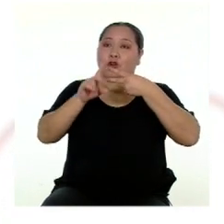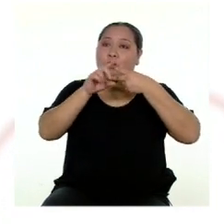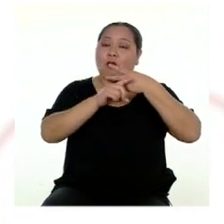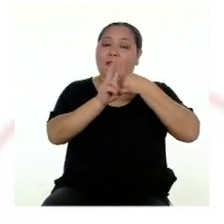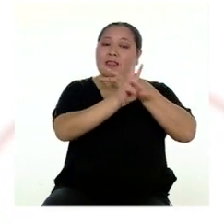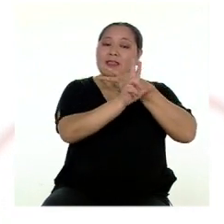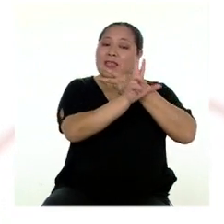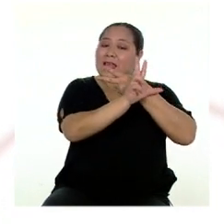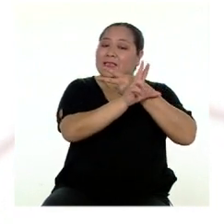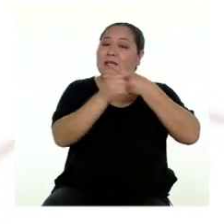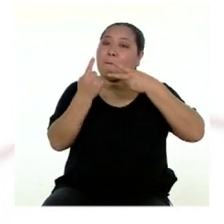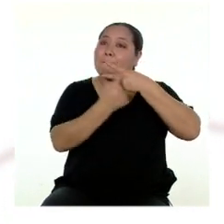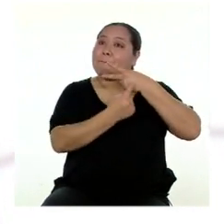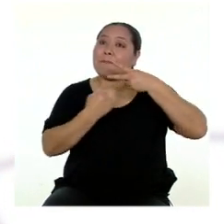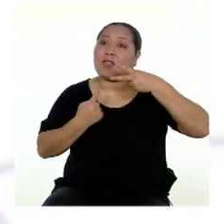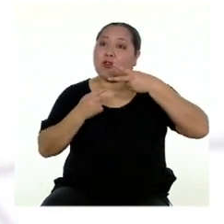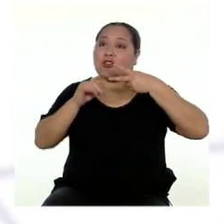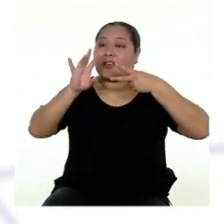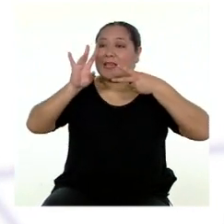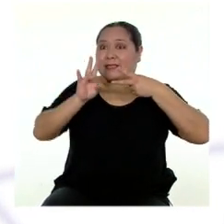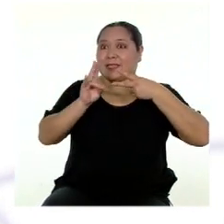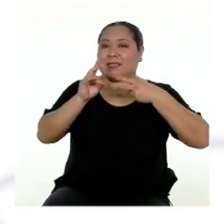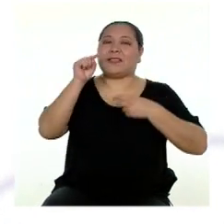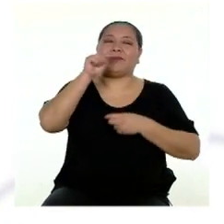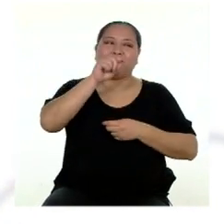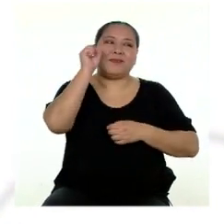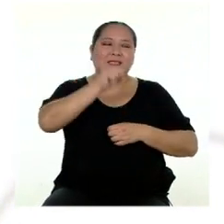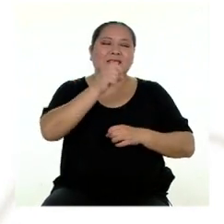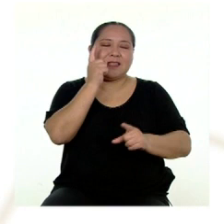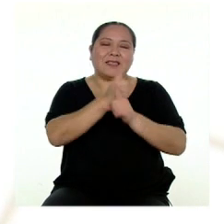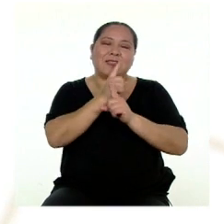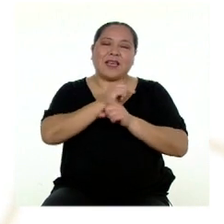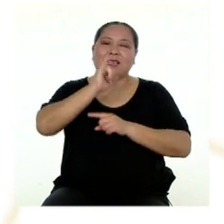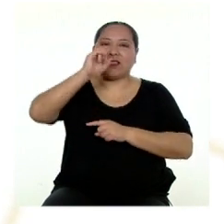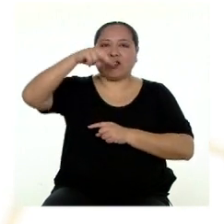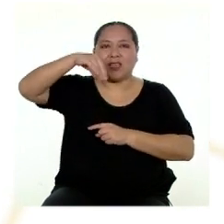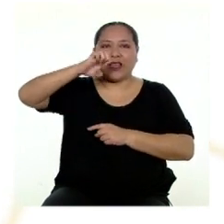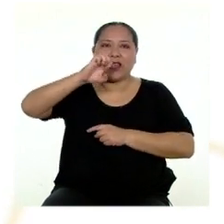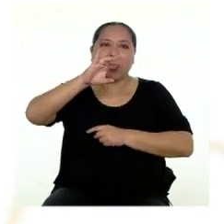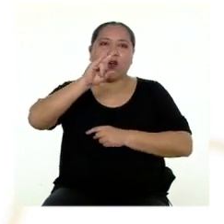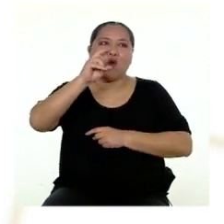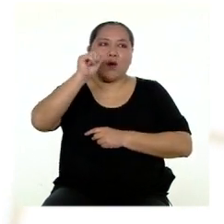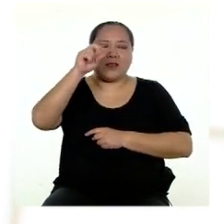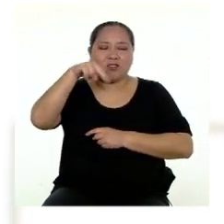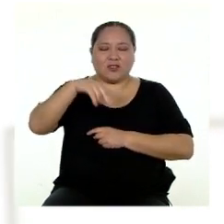Sí, esa sería efectivamente una inecuación. ¿Ves que era fácil?